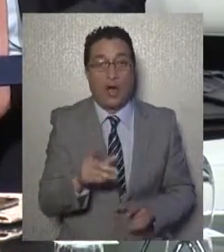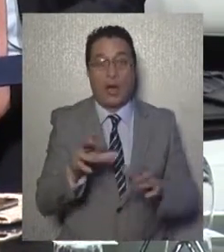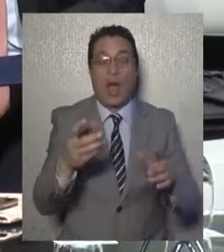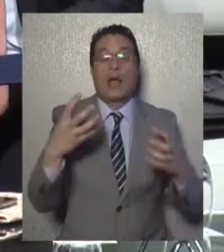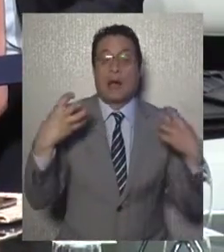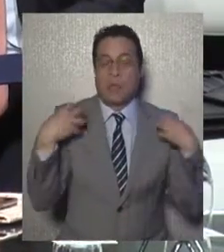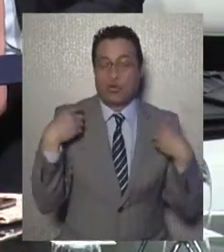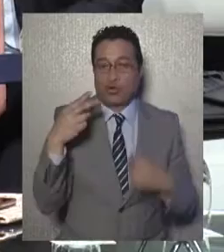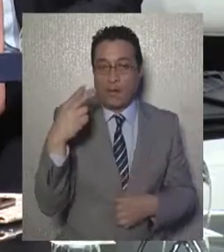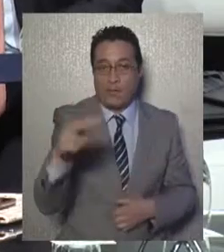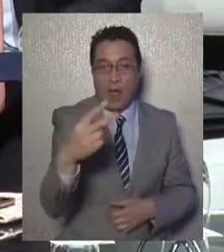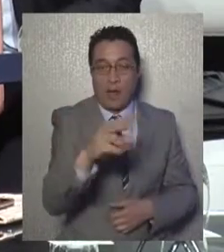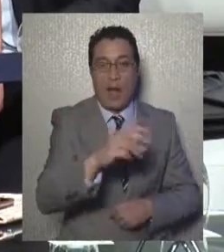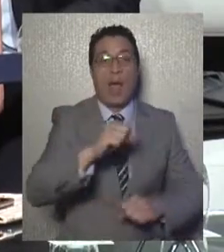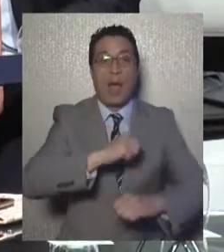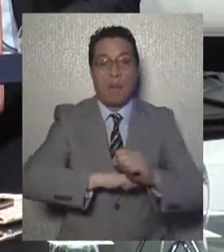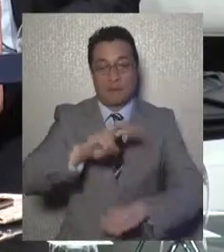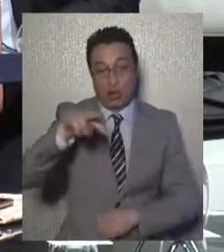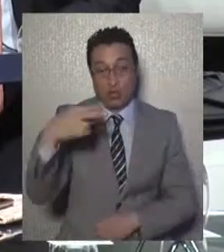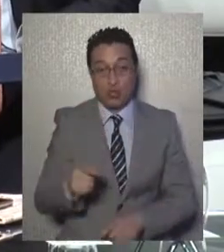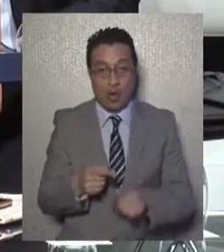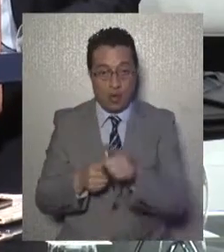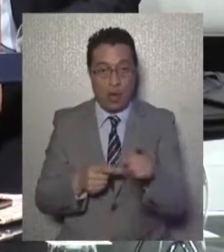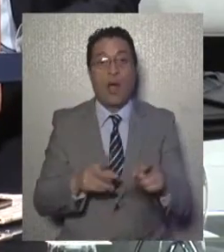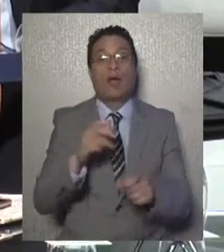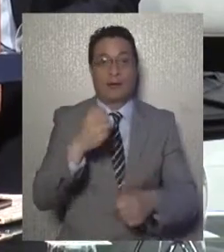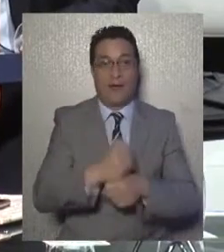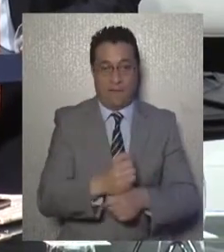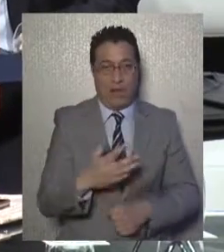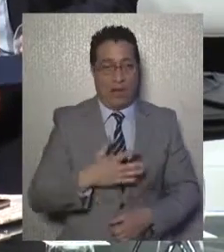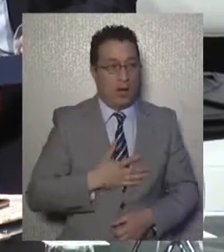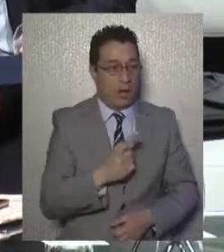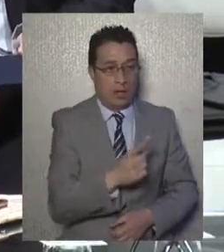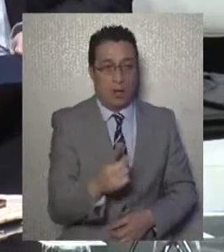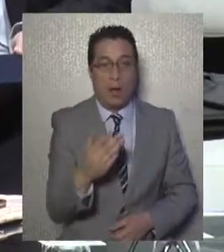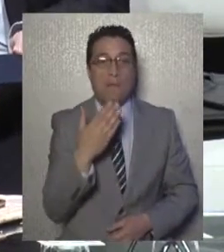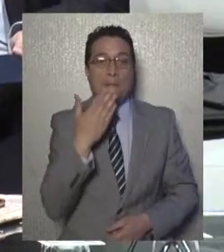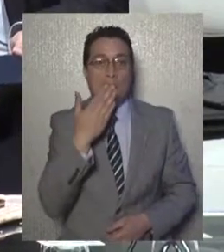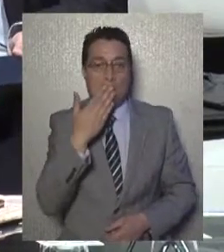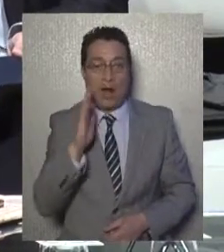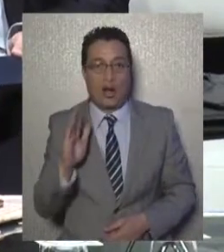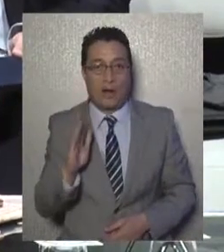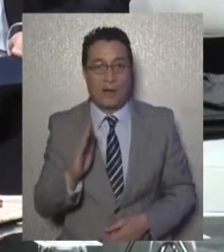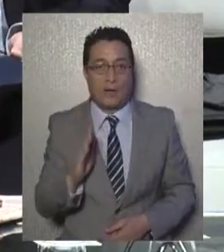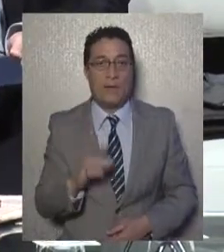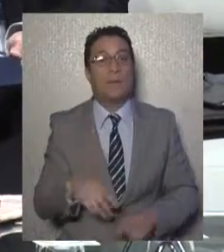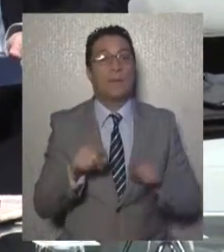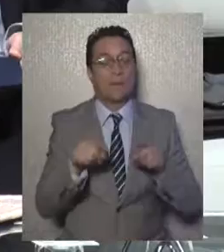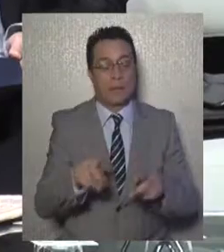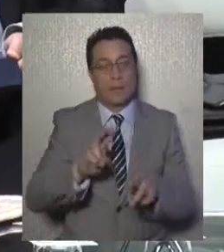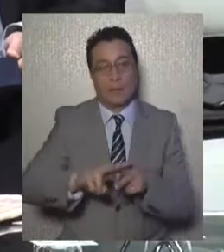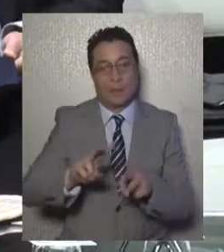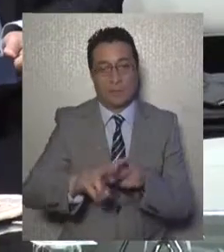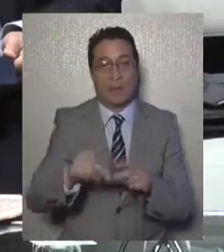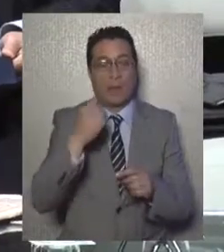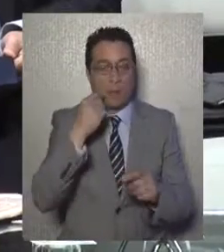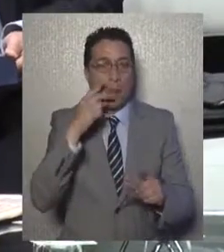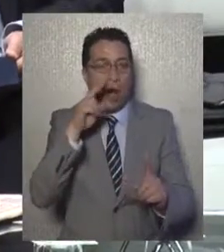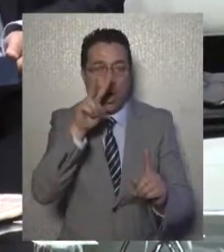del empresariado que trabajemos nosotros mismos para mejorar esto. Hemos creado un observatorio,